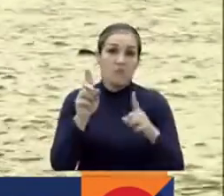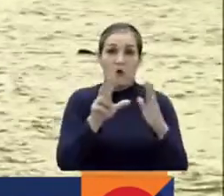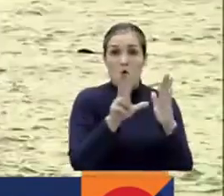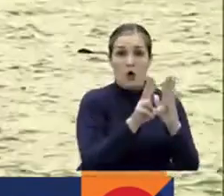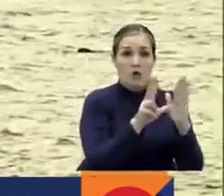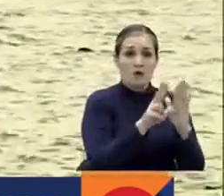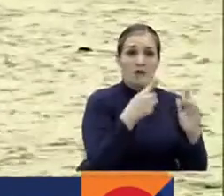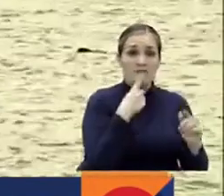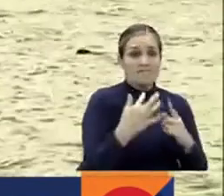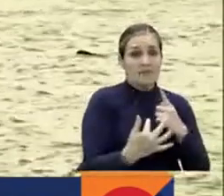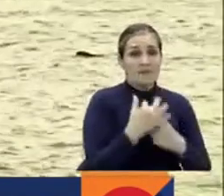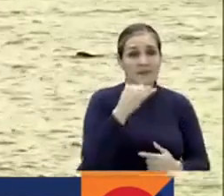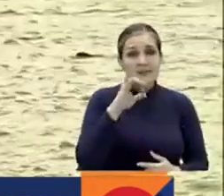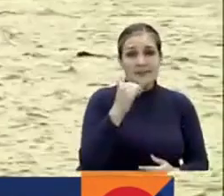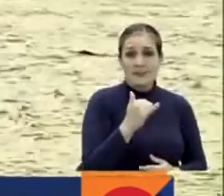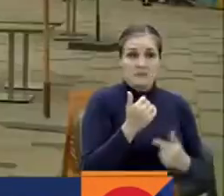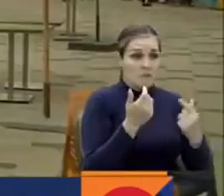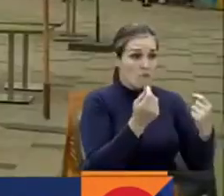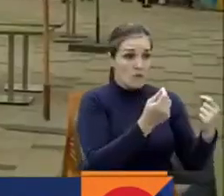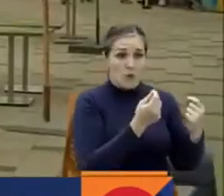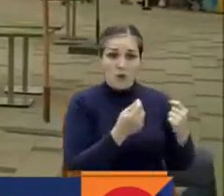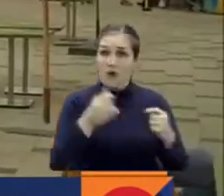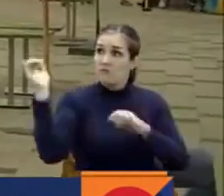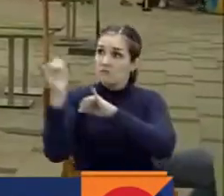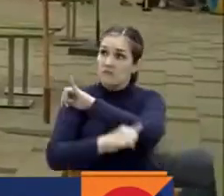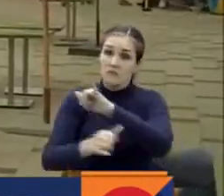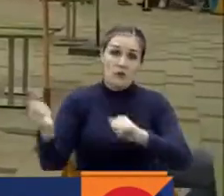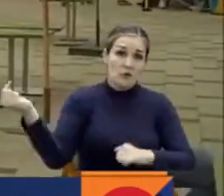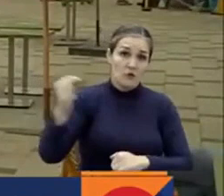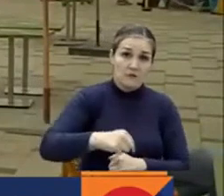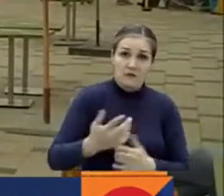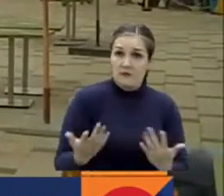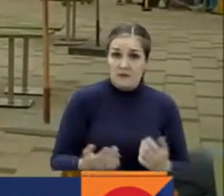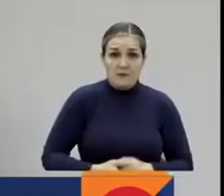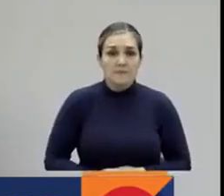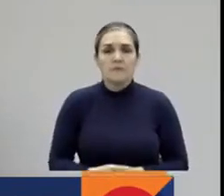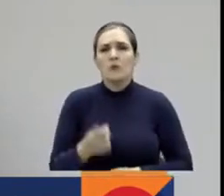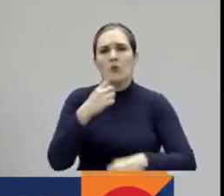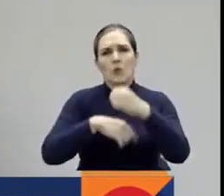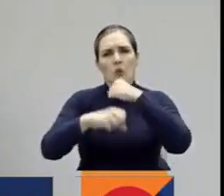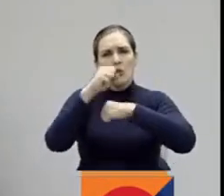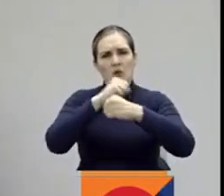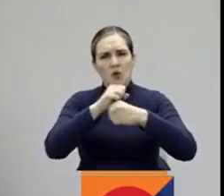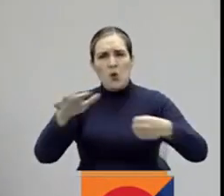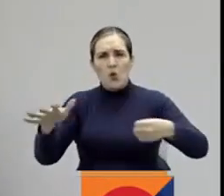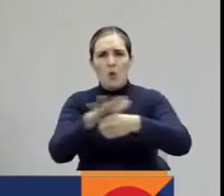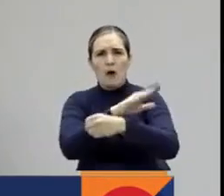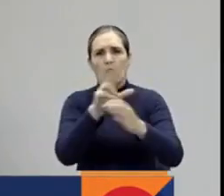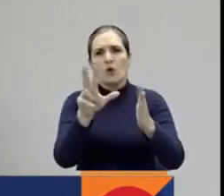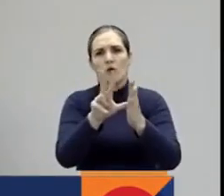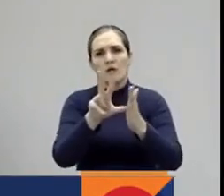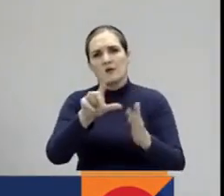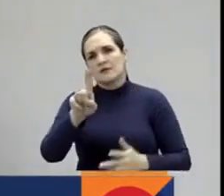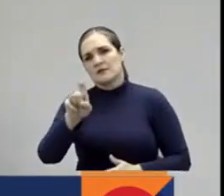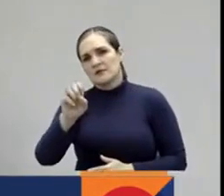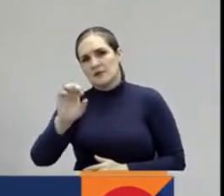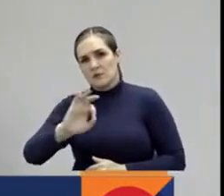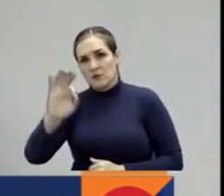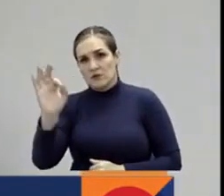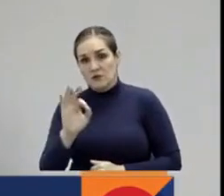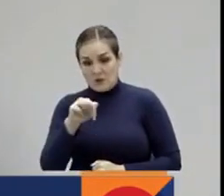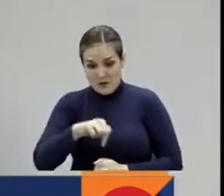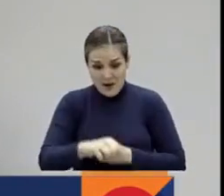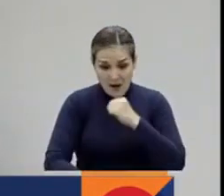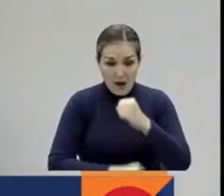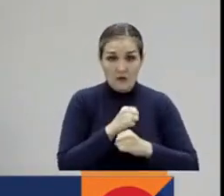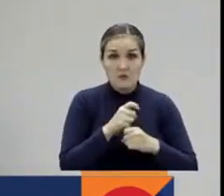que se han visto afectados debido a la cancelación de vuelos. Nosotros el año anterior tuvimos una ocupación del 60%. Este año, la